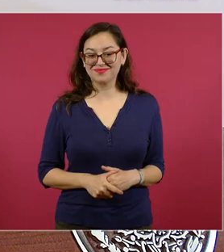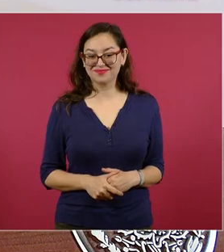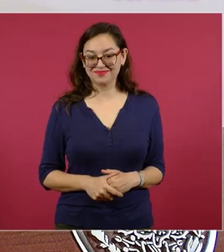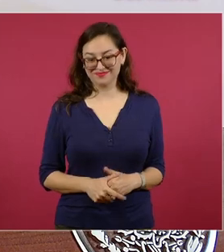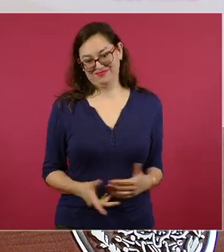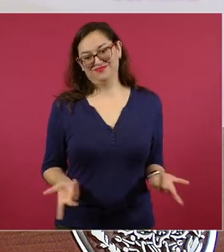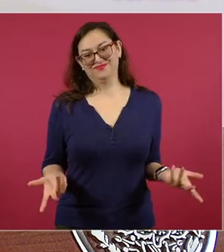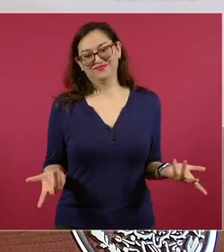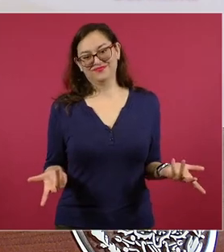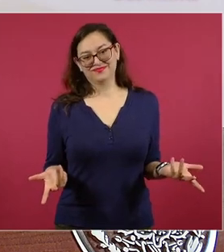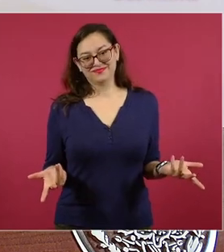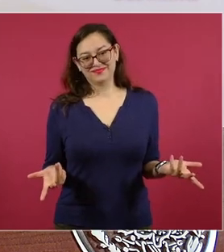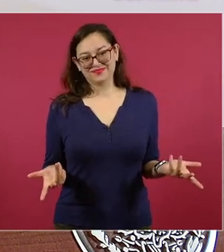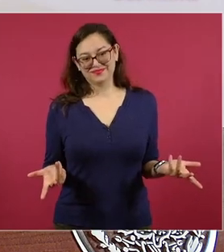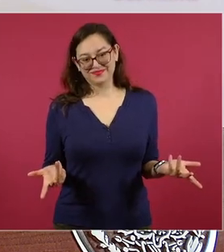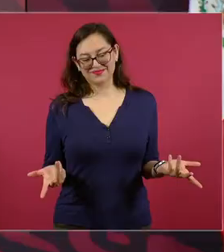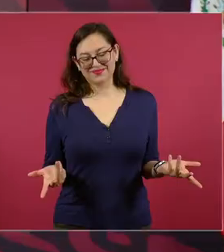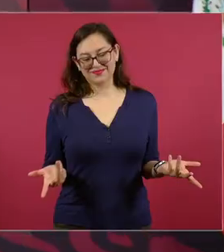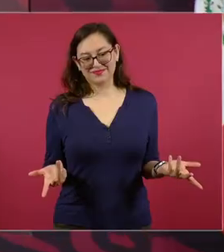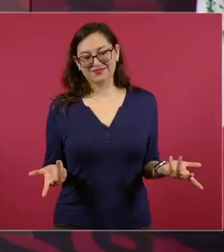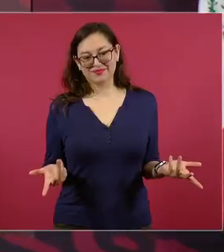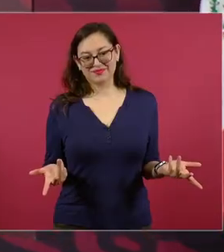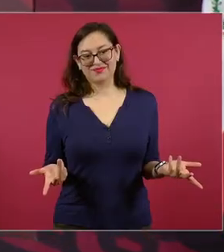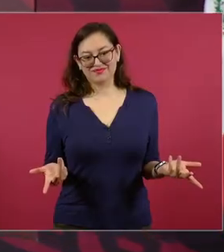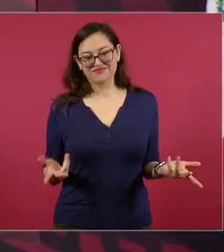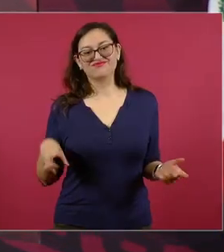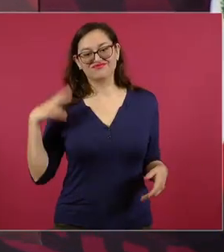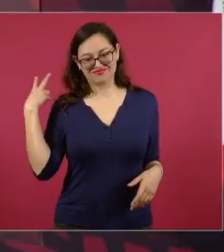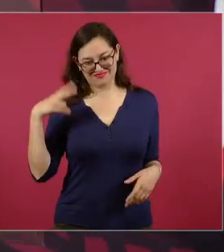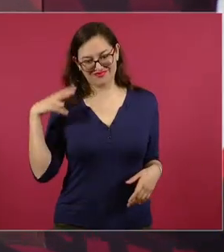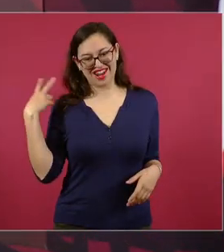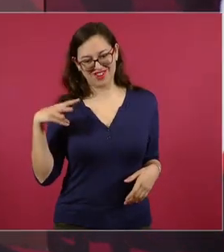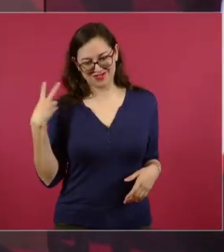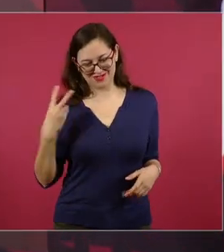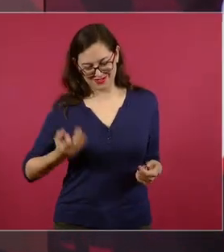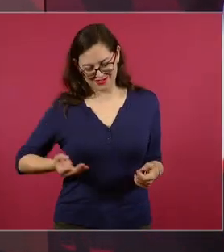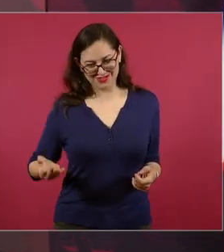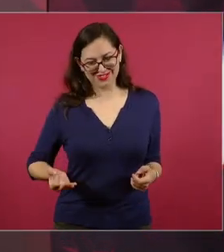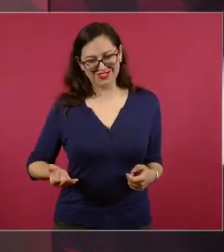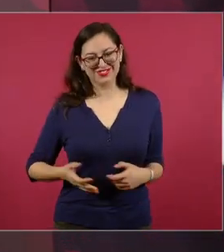¿De dónde van a ser los músicos? Van a ser jarochos,